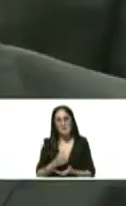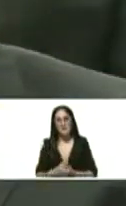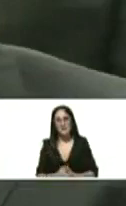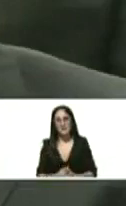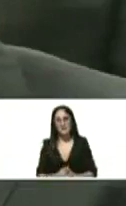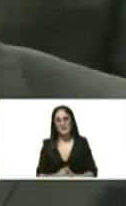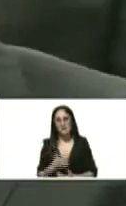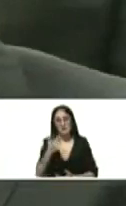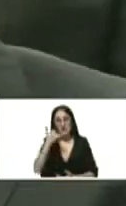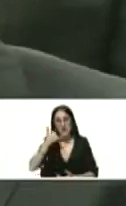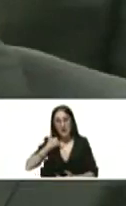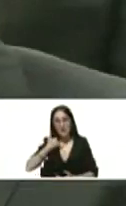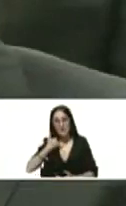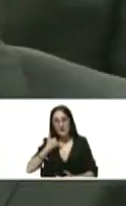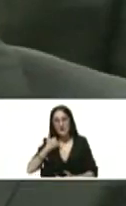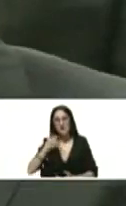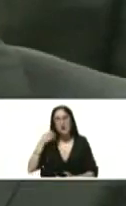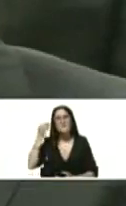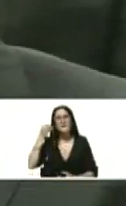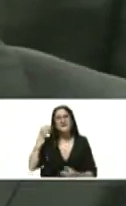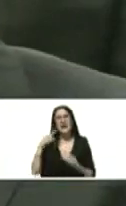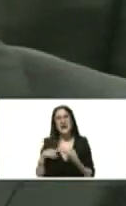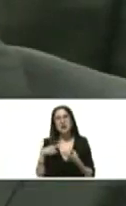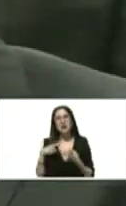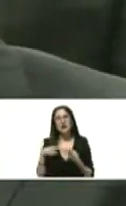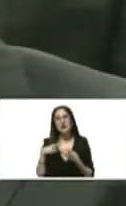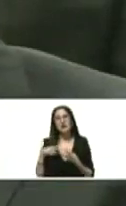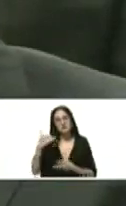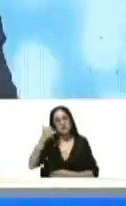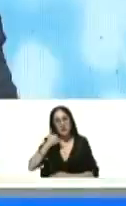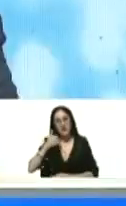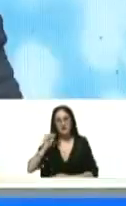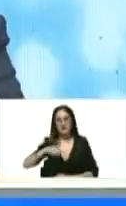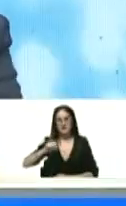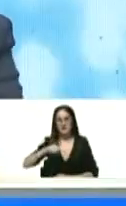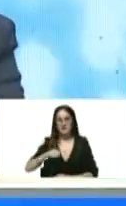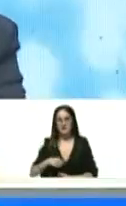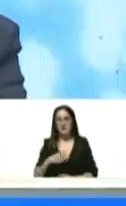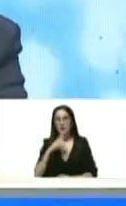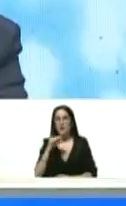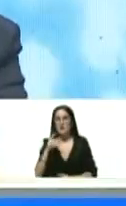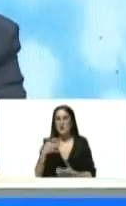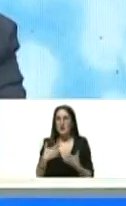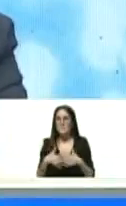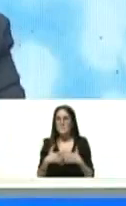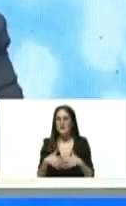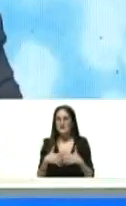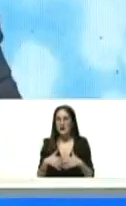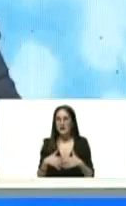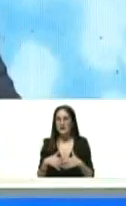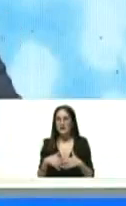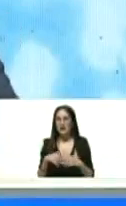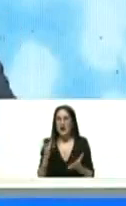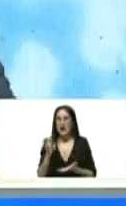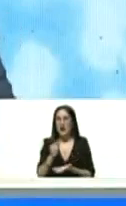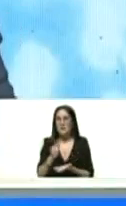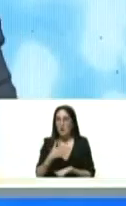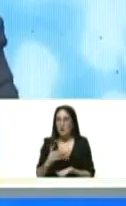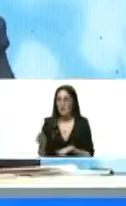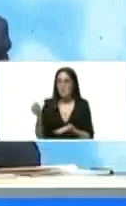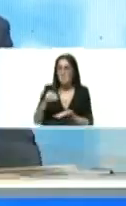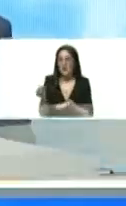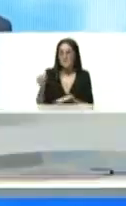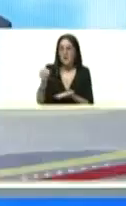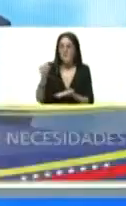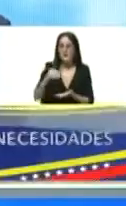llamas, mire, he pensado esto, he pensado esto. Hablé con unos empresarios y al CLA le podemos meter esto y esto